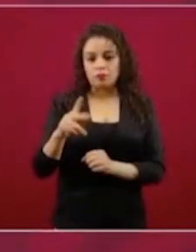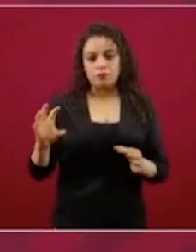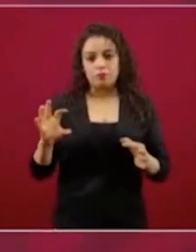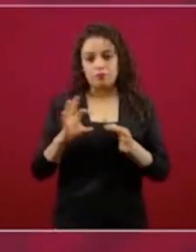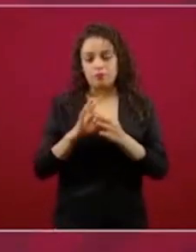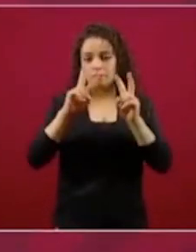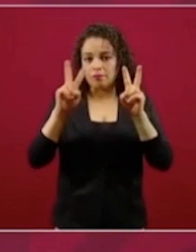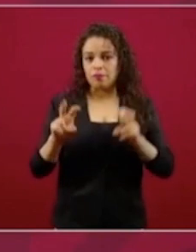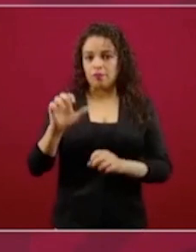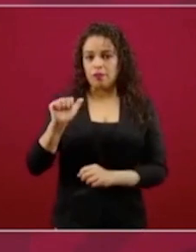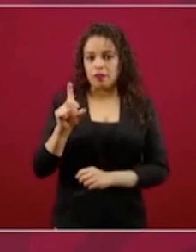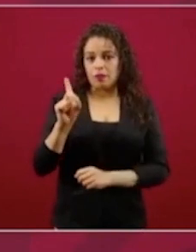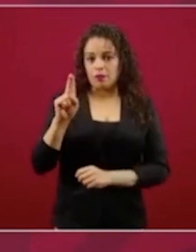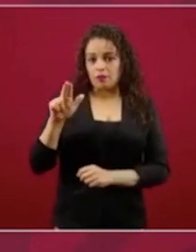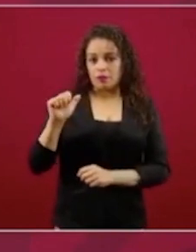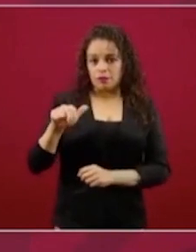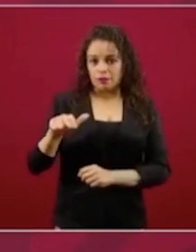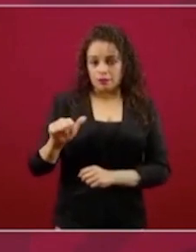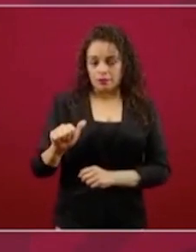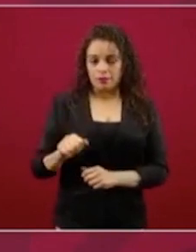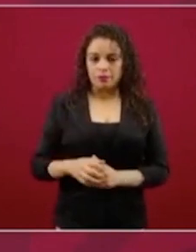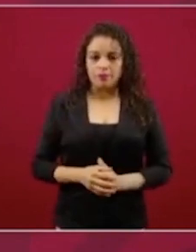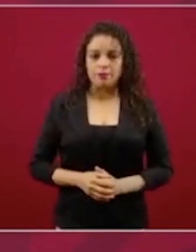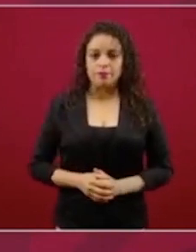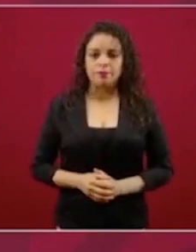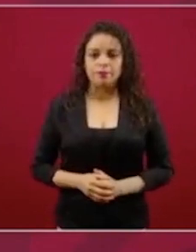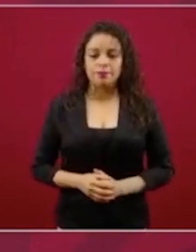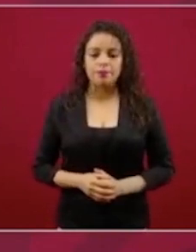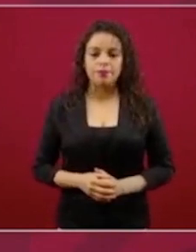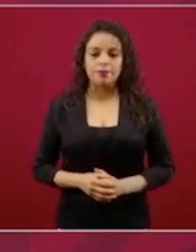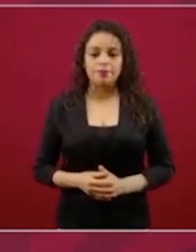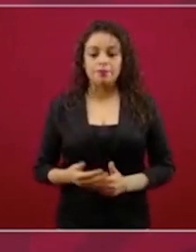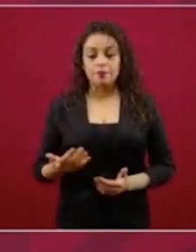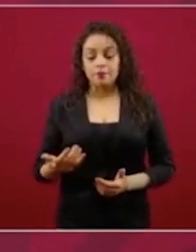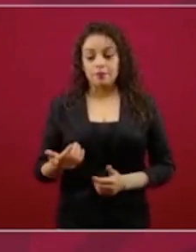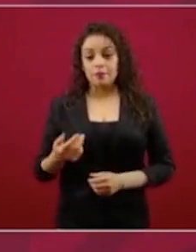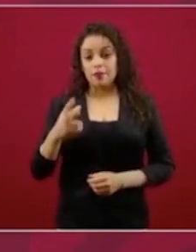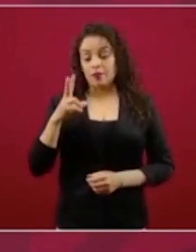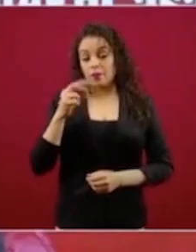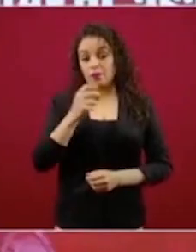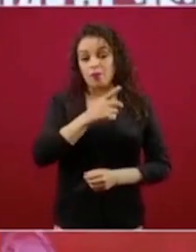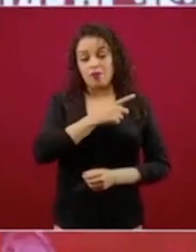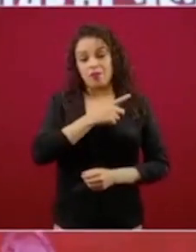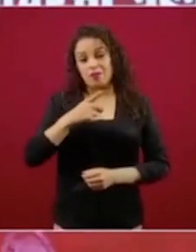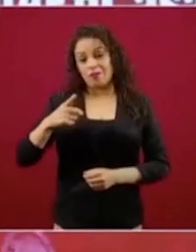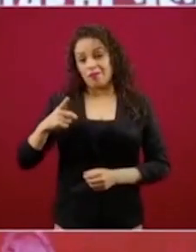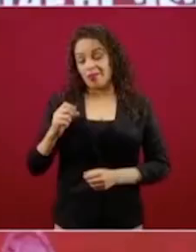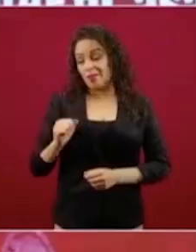y cero influyentismo.